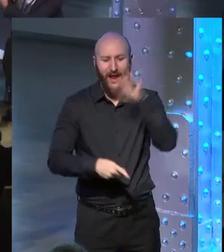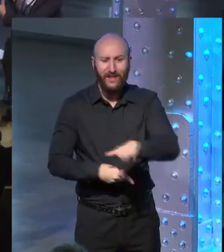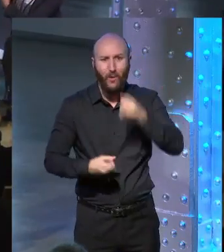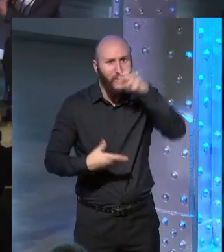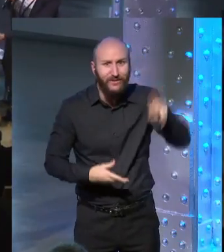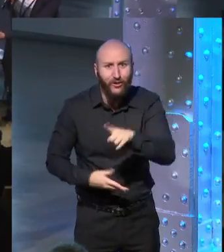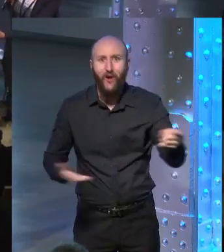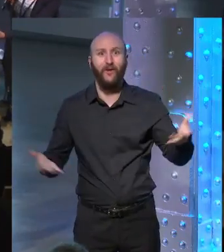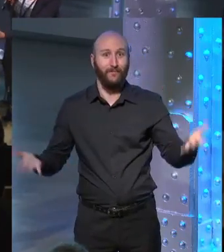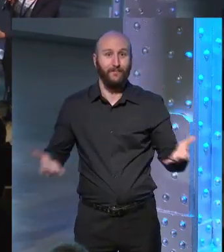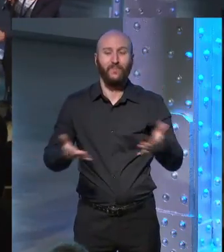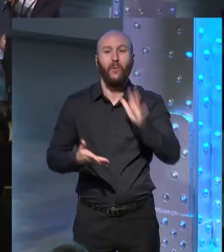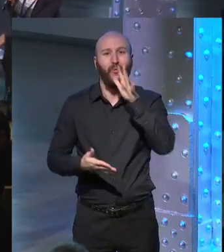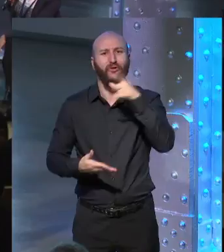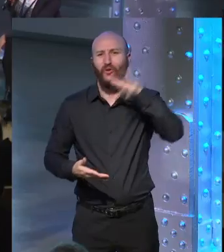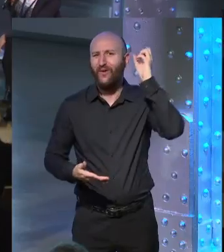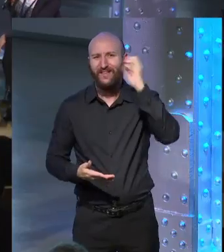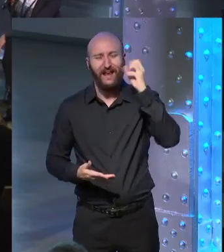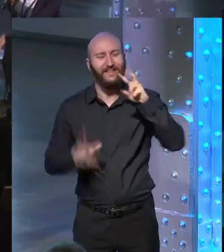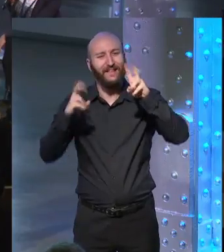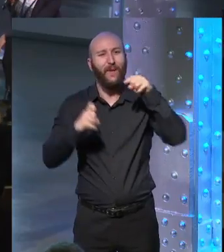fin, tú has dado muchísimas charlas sobre esto.